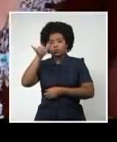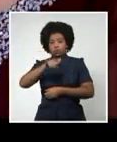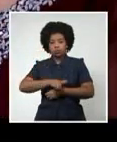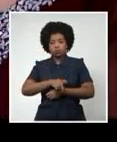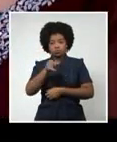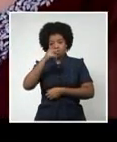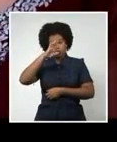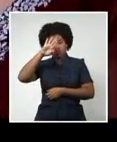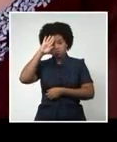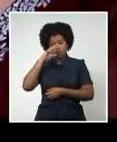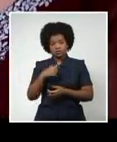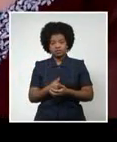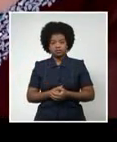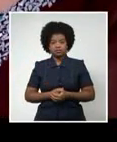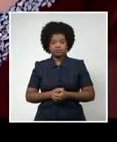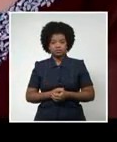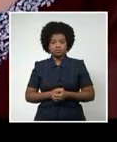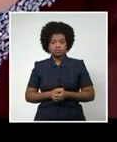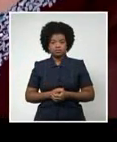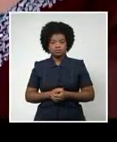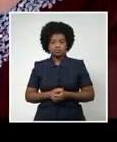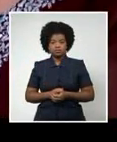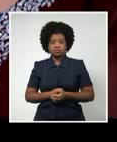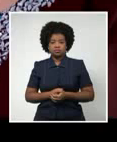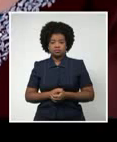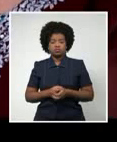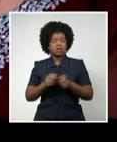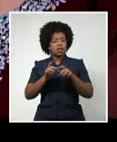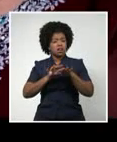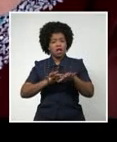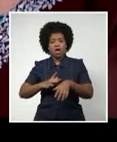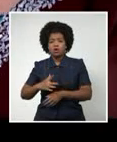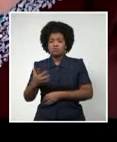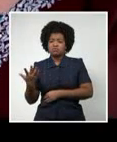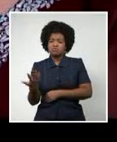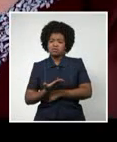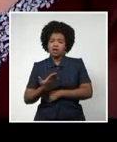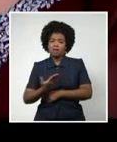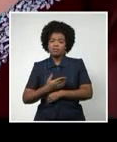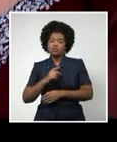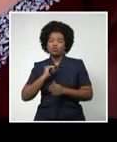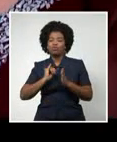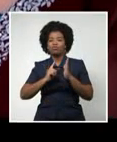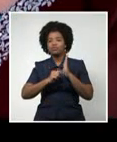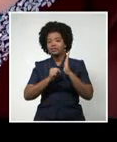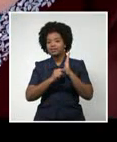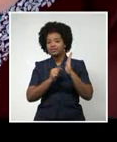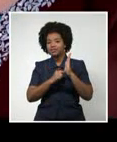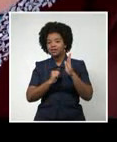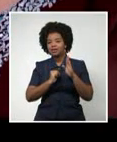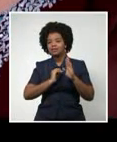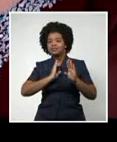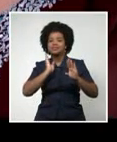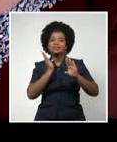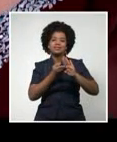a Cuba. Está muy claro, era muy rápidamente justificar la escalada de sanciones,